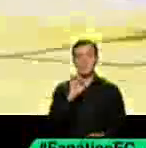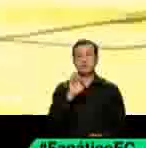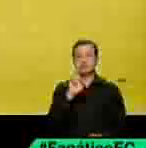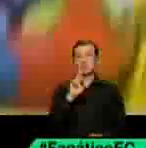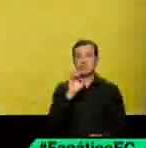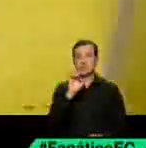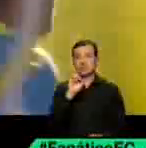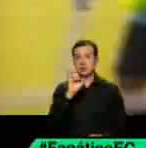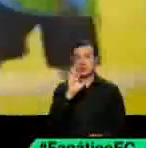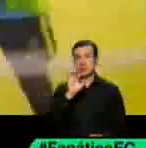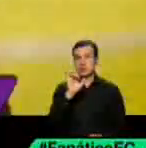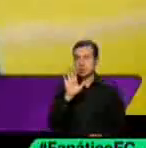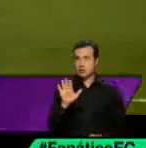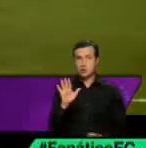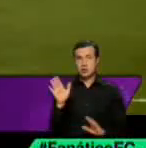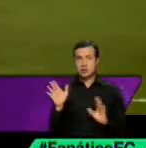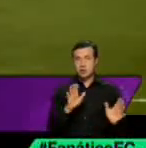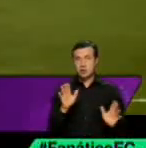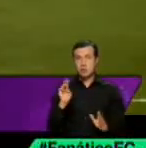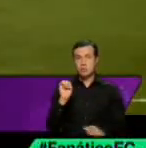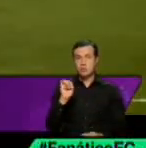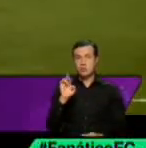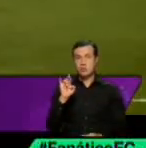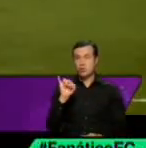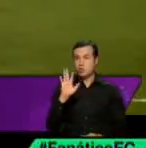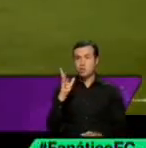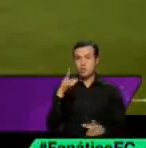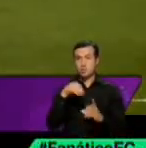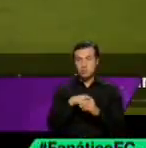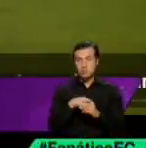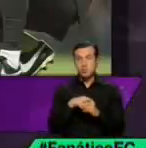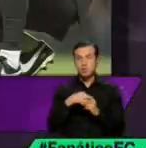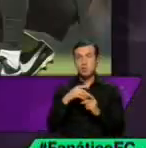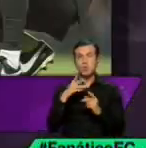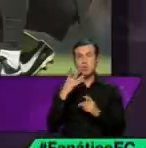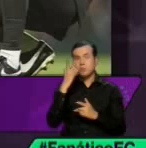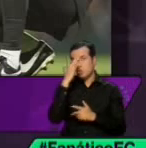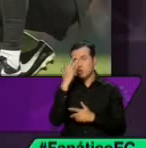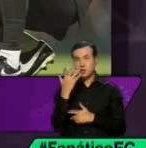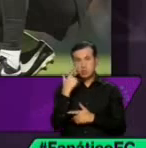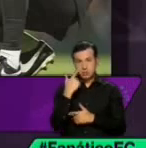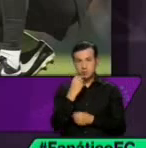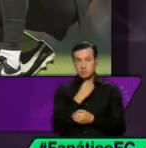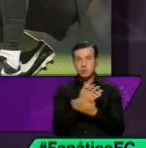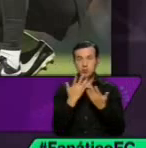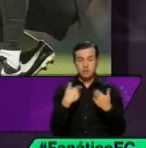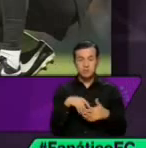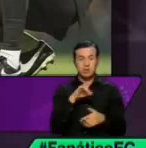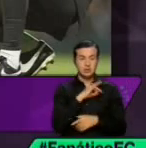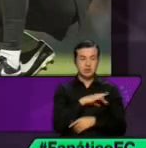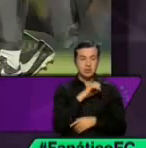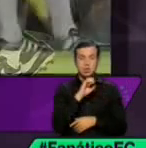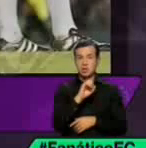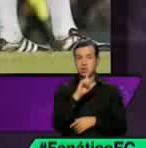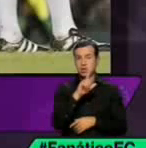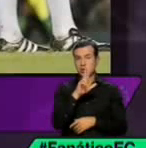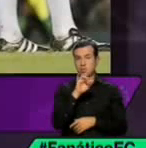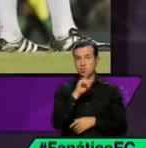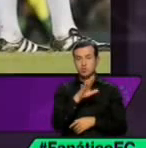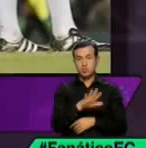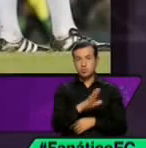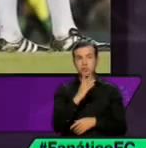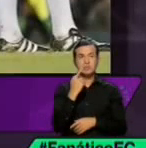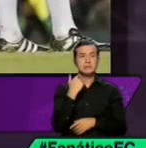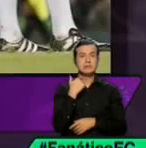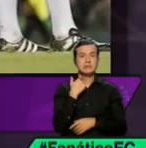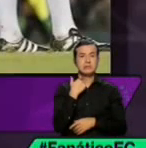cesión del guardameta Aro Muric en el NAC Breda holandés, después de conocerse que el chileno Claudio Bravo se perderá gran